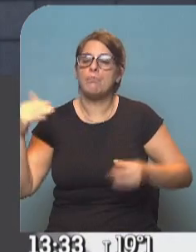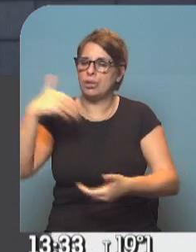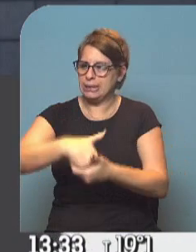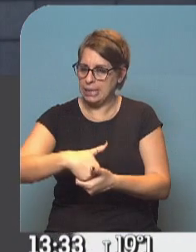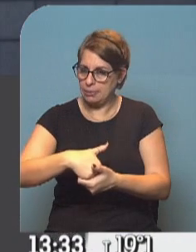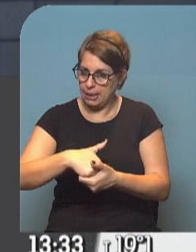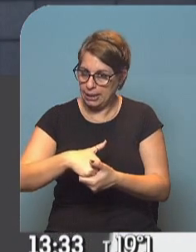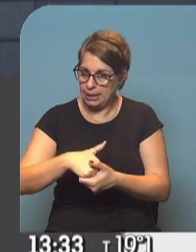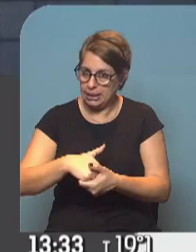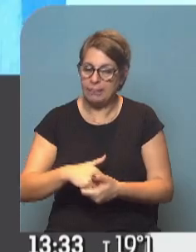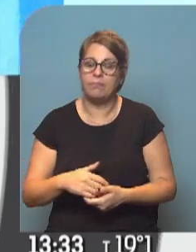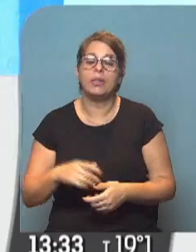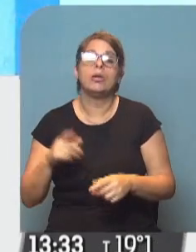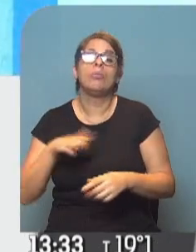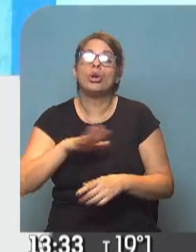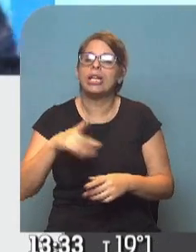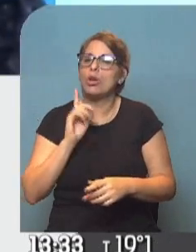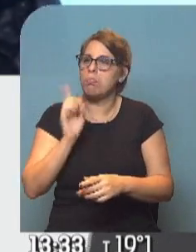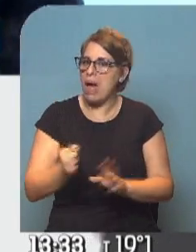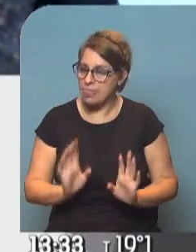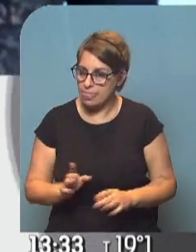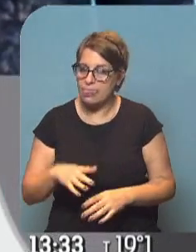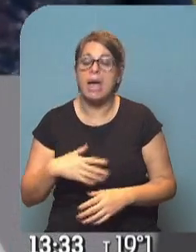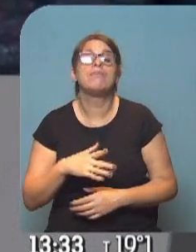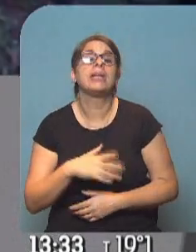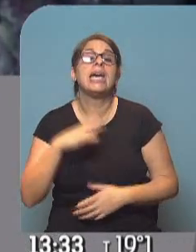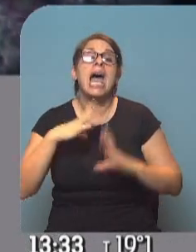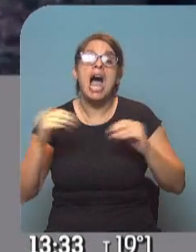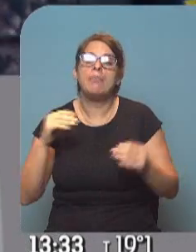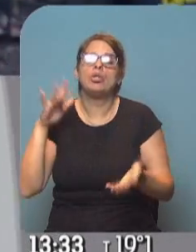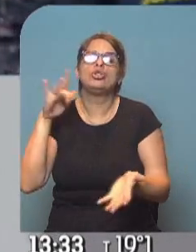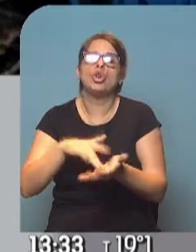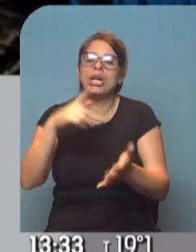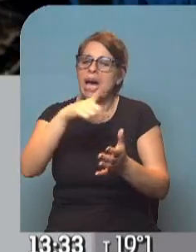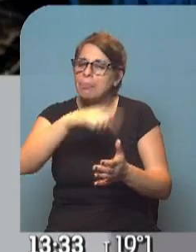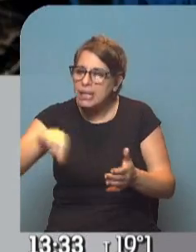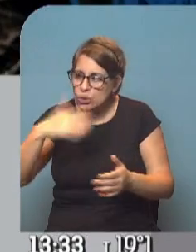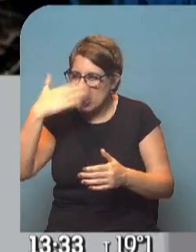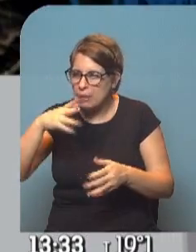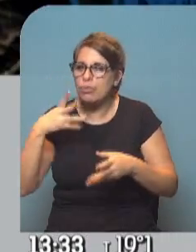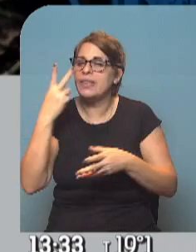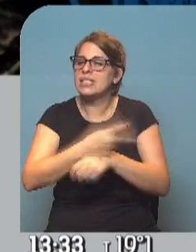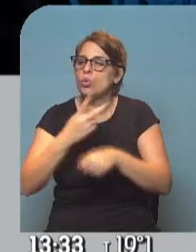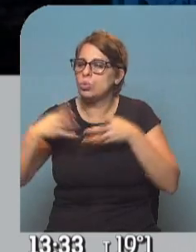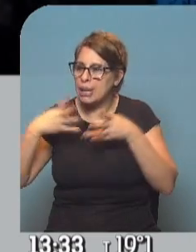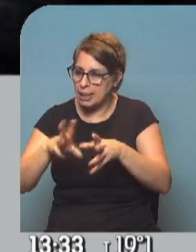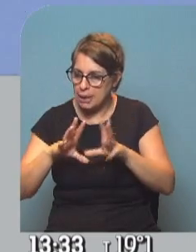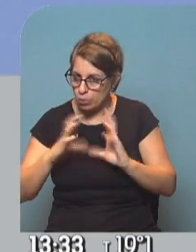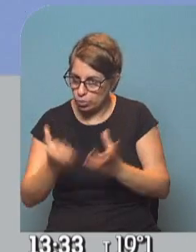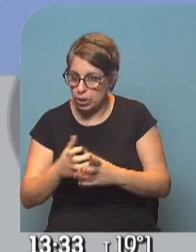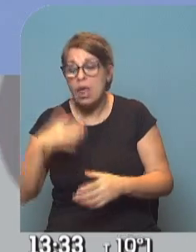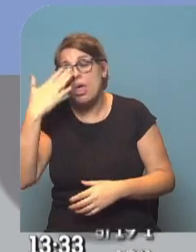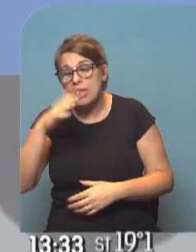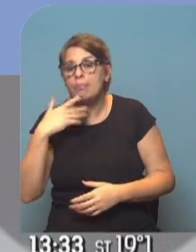como potencia regional, porque al fin y al cabo Japón es el que ocupa la península después de la Segunda Guerra, y hay que sumarle